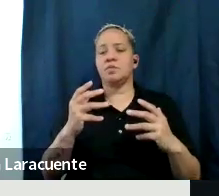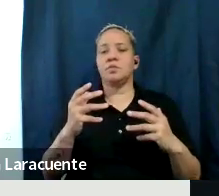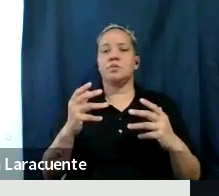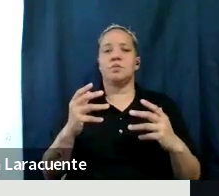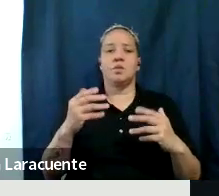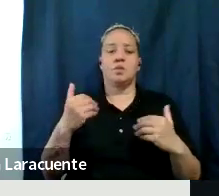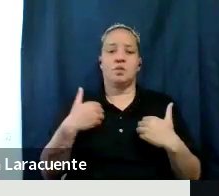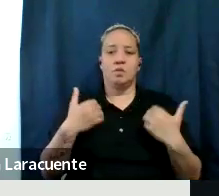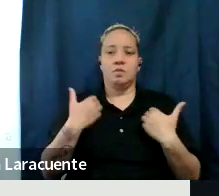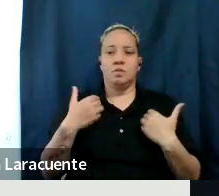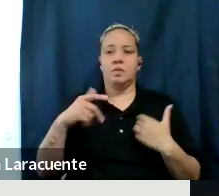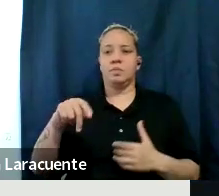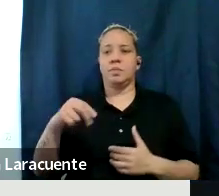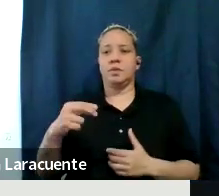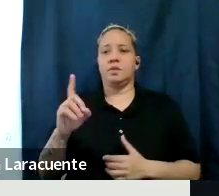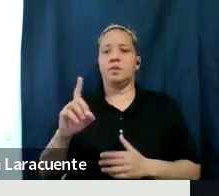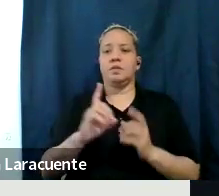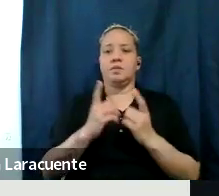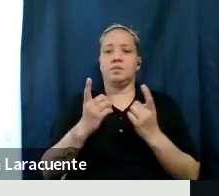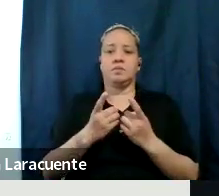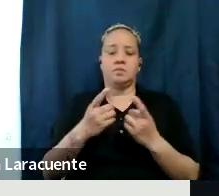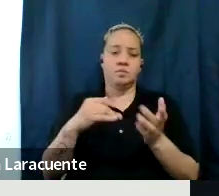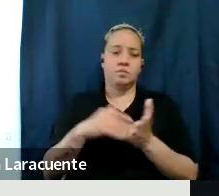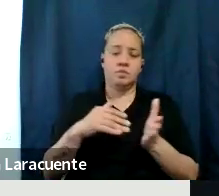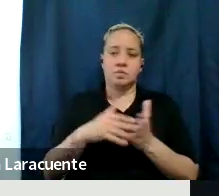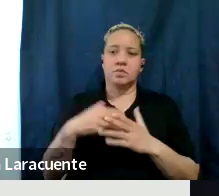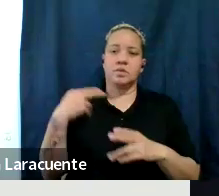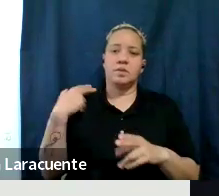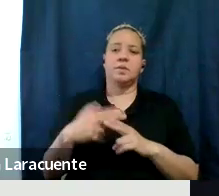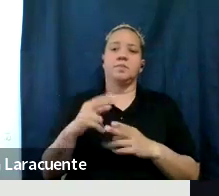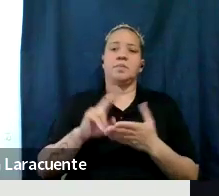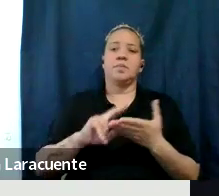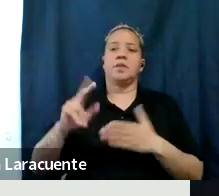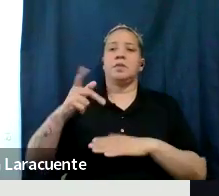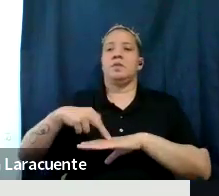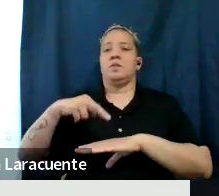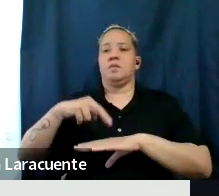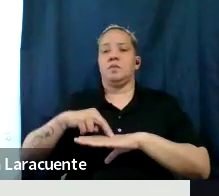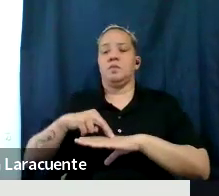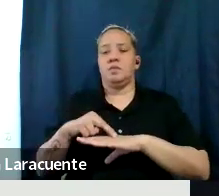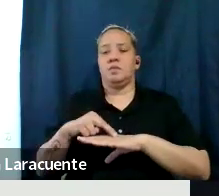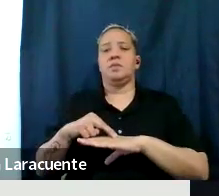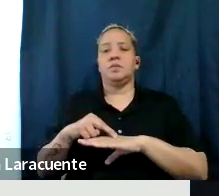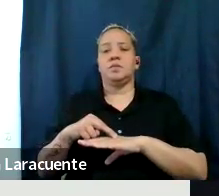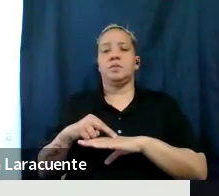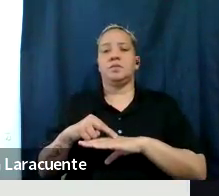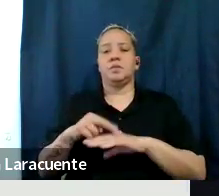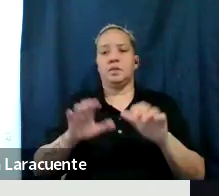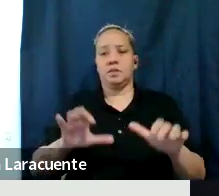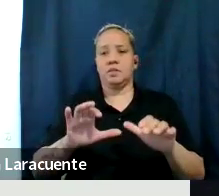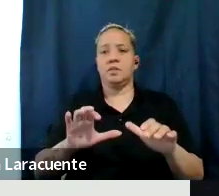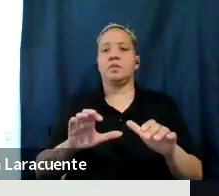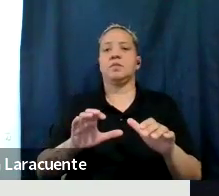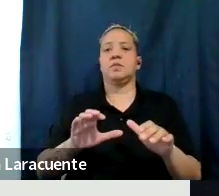jóvenes doctorandos del Departamento de Estudios Hispánicos de la Universidad de Puerto Rico hicieron tanto a la Universidad